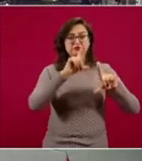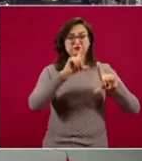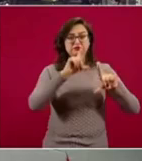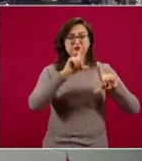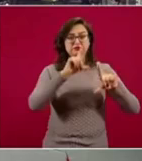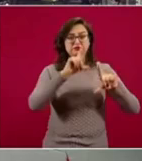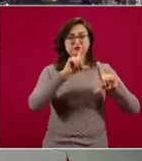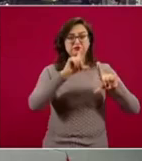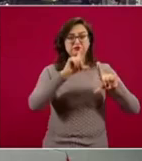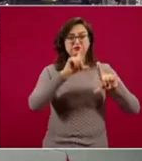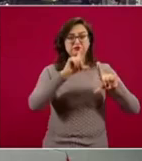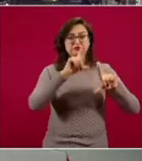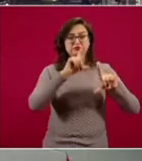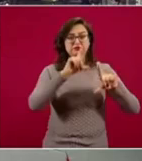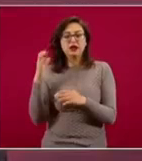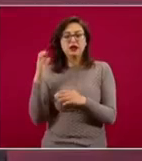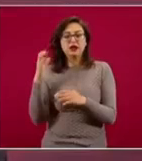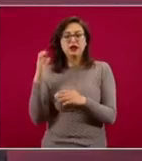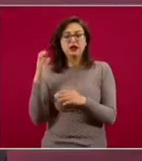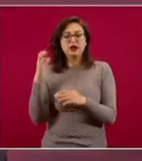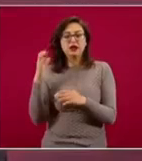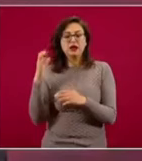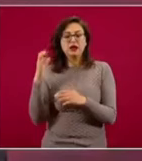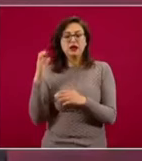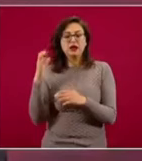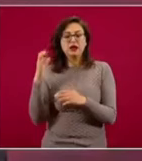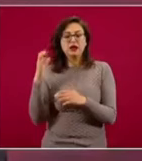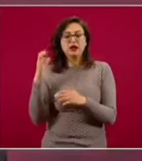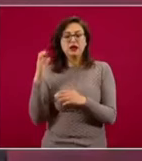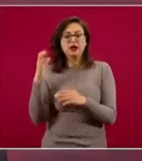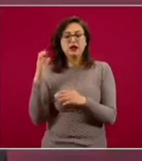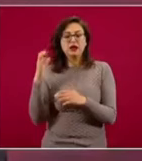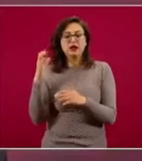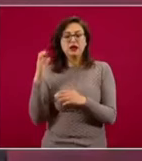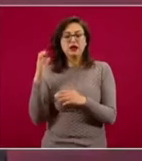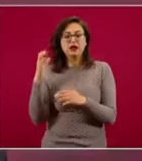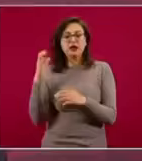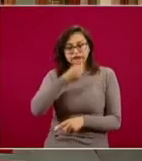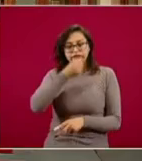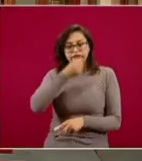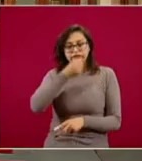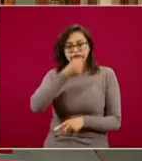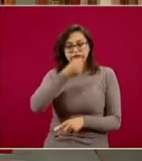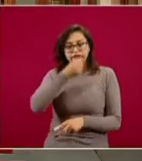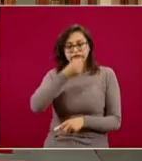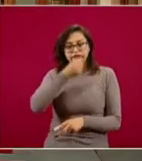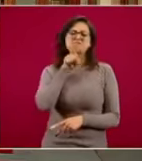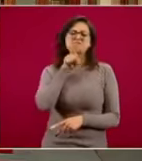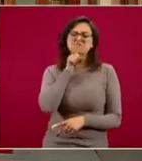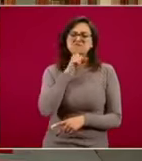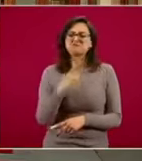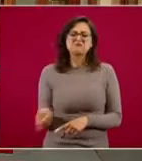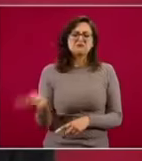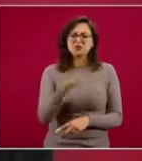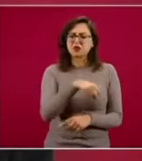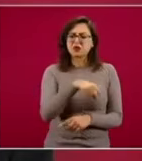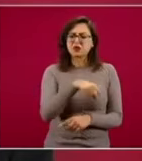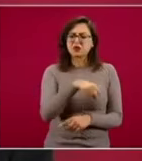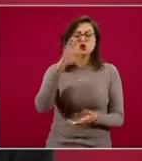las camas reconvertidas con ventilador, sino que están en las camas generales, la enorme